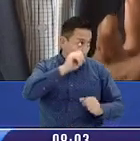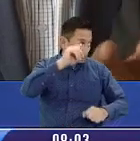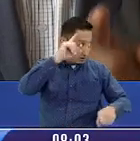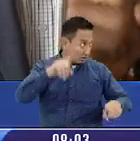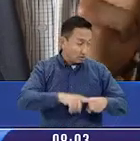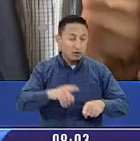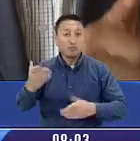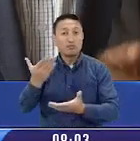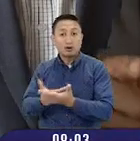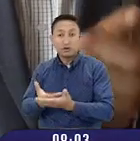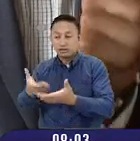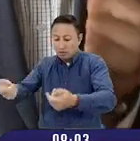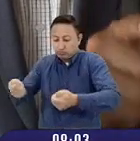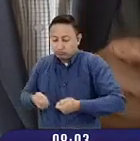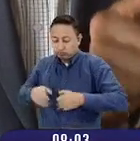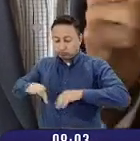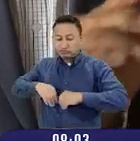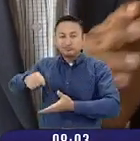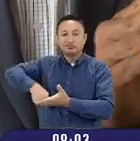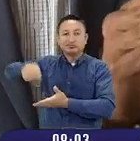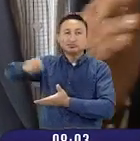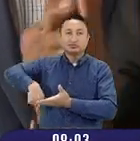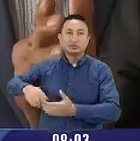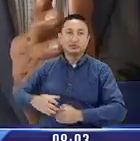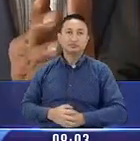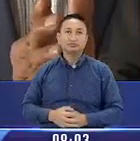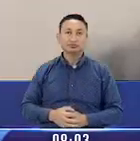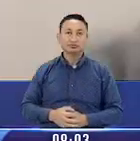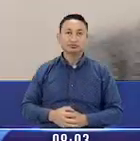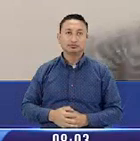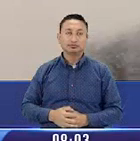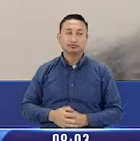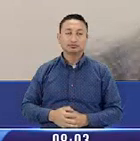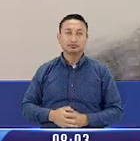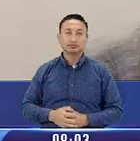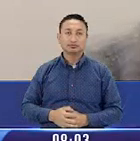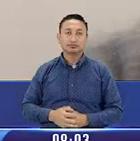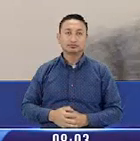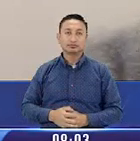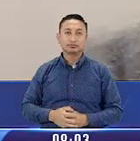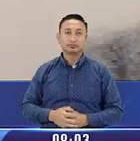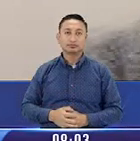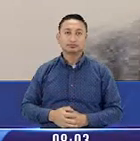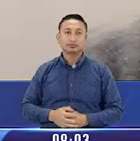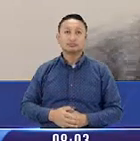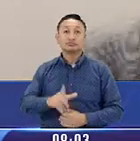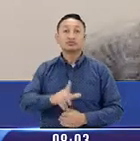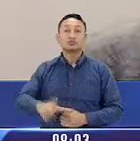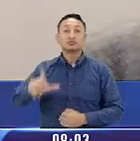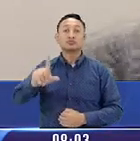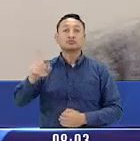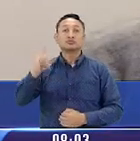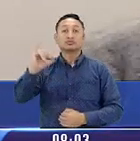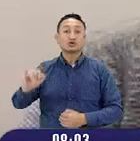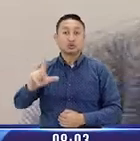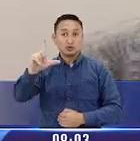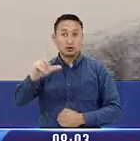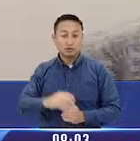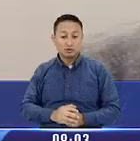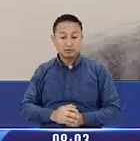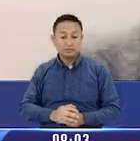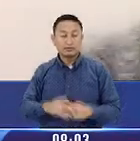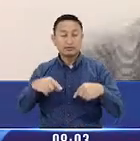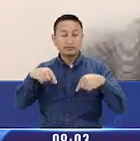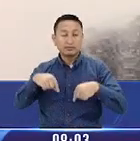propuesta que se garantice con el decreto ejecutivo que es una realidad el día el día lunes primero de julio de vamos